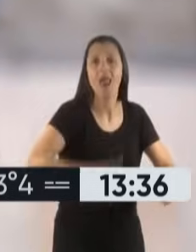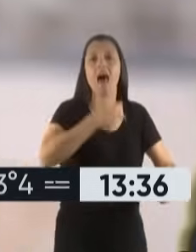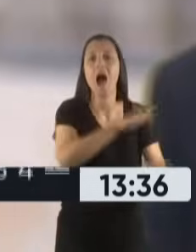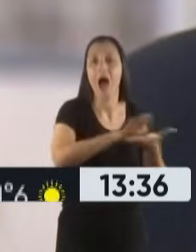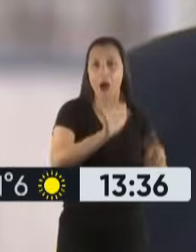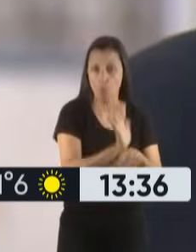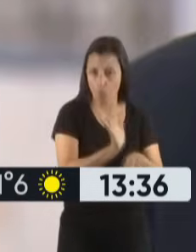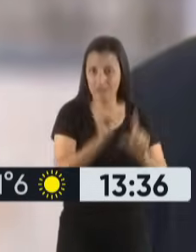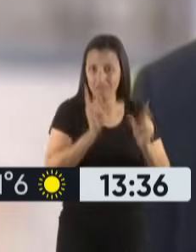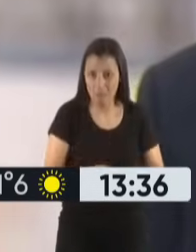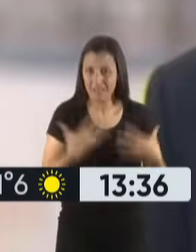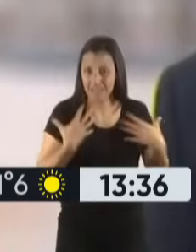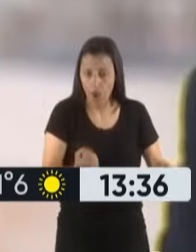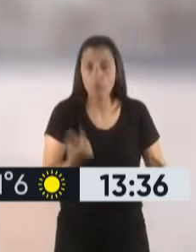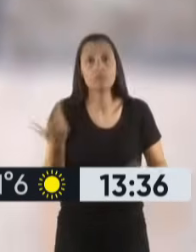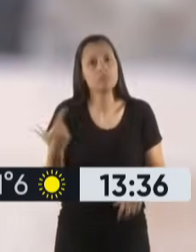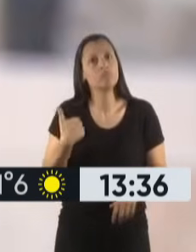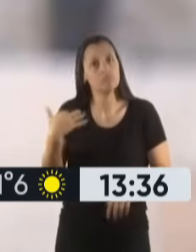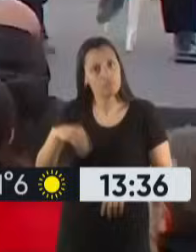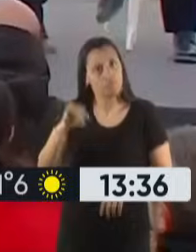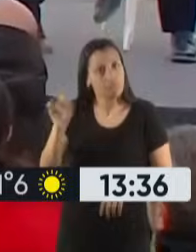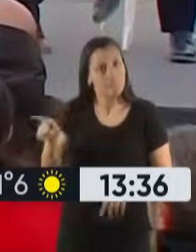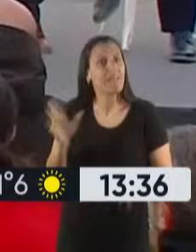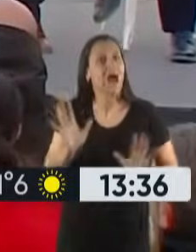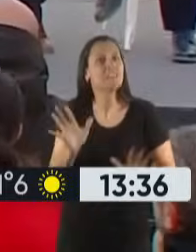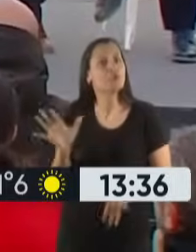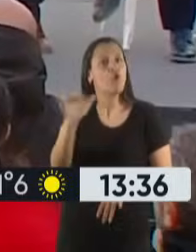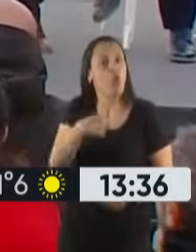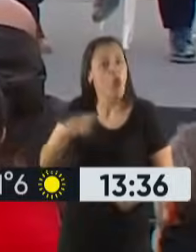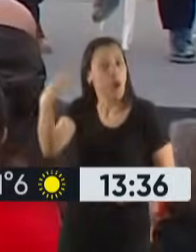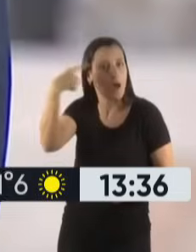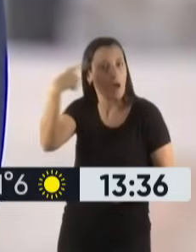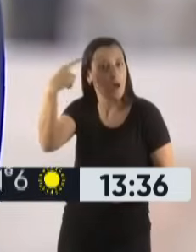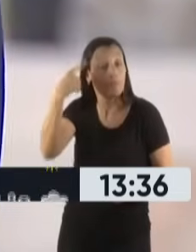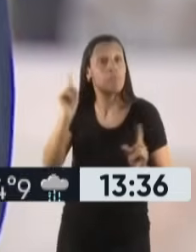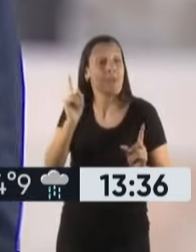digo, duermo con la obra todas las noches.